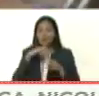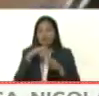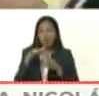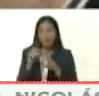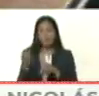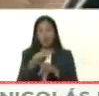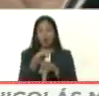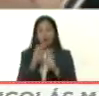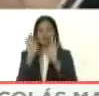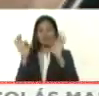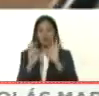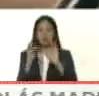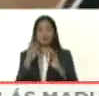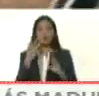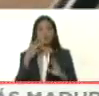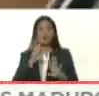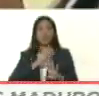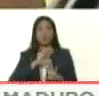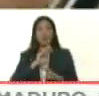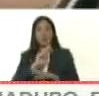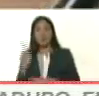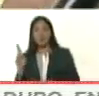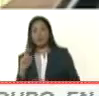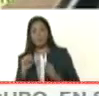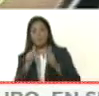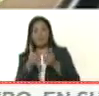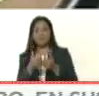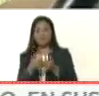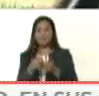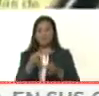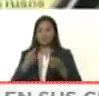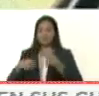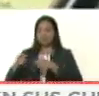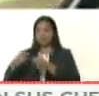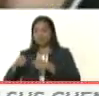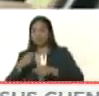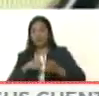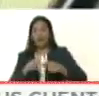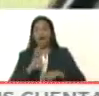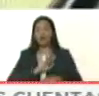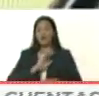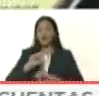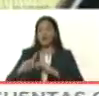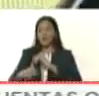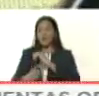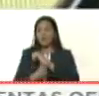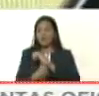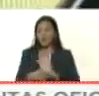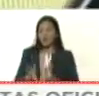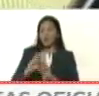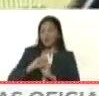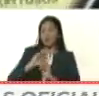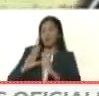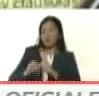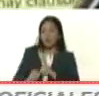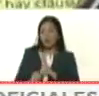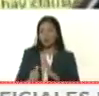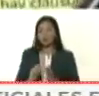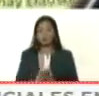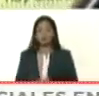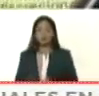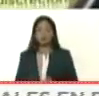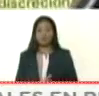localizaba fondos de la República y empezaba a negociar en nombre de Juan Guaidó para apropiárselo, para robárselo. Y